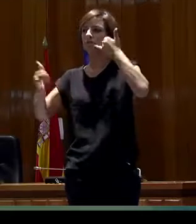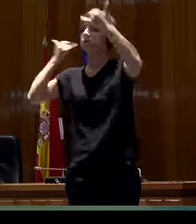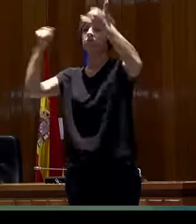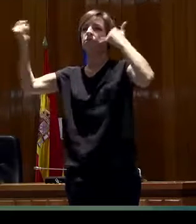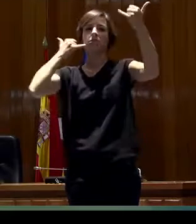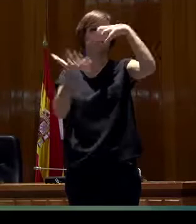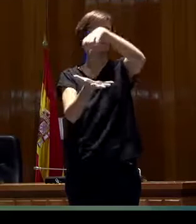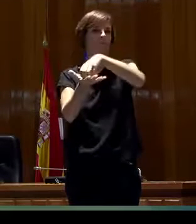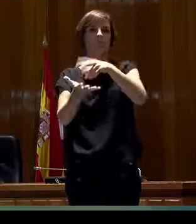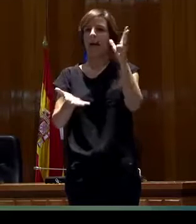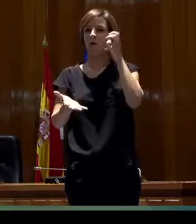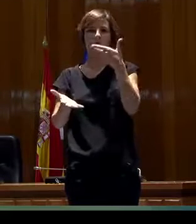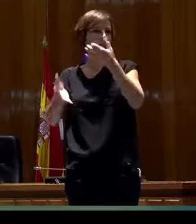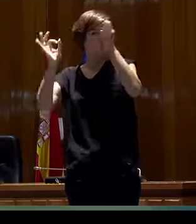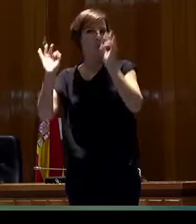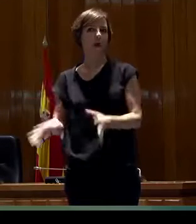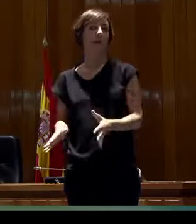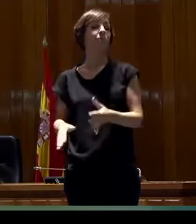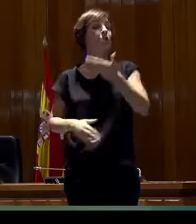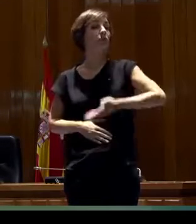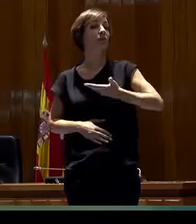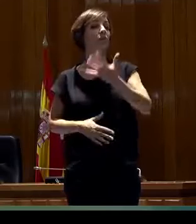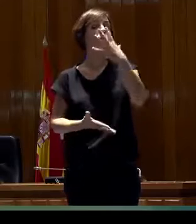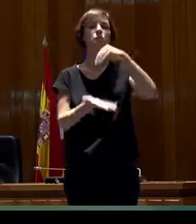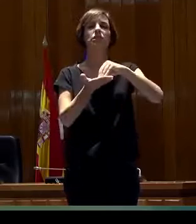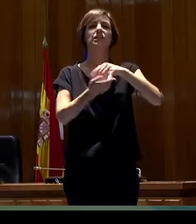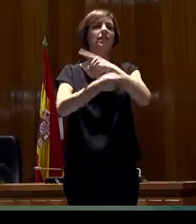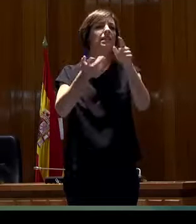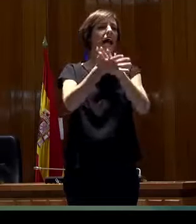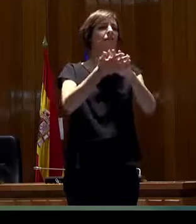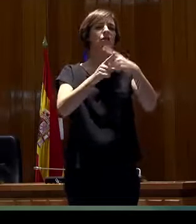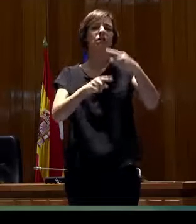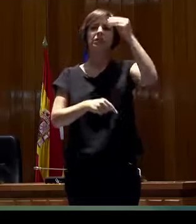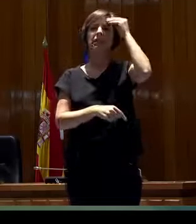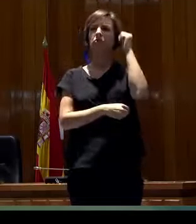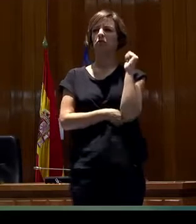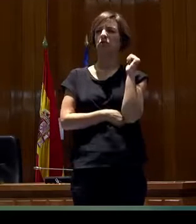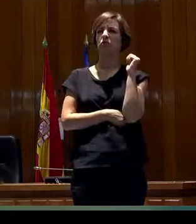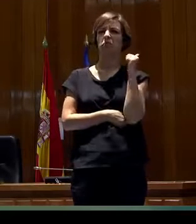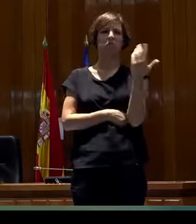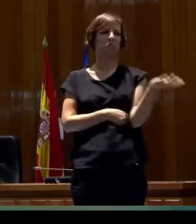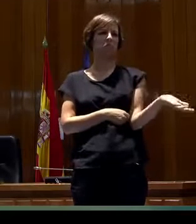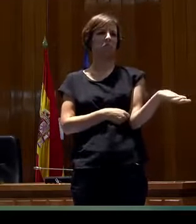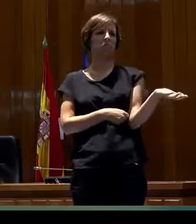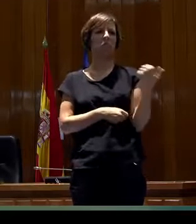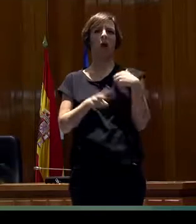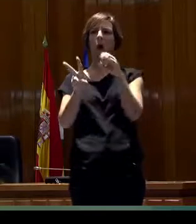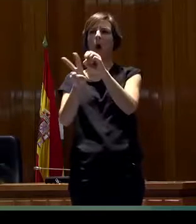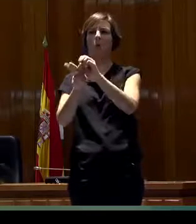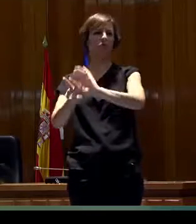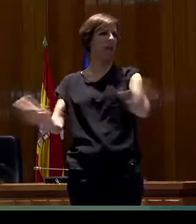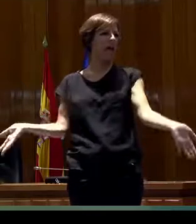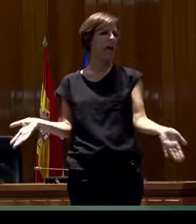quiere decir que esto es importante porque muchas veces cuando hablamos de estas cosas pensamos, bueno, si componer OBO o